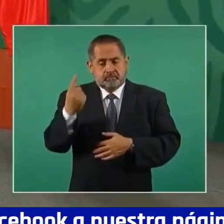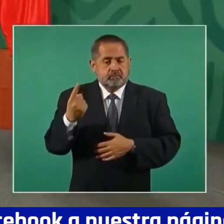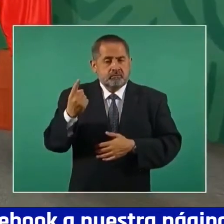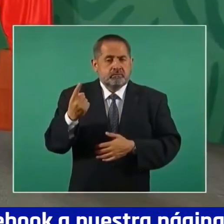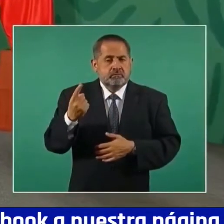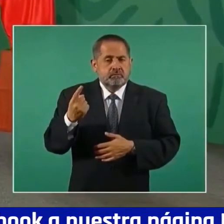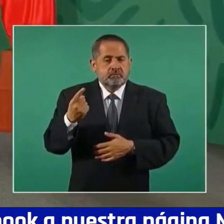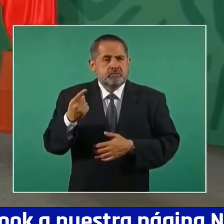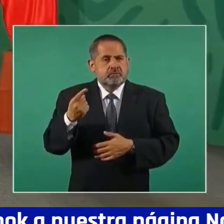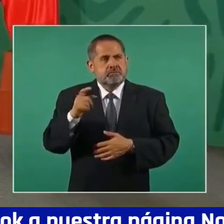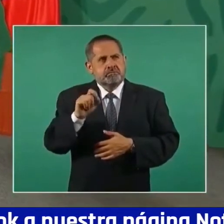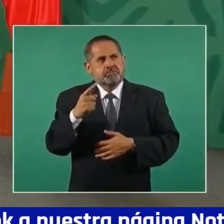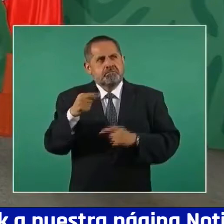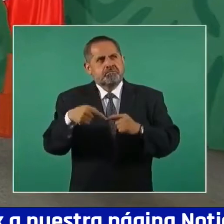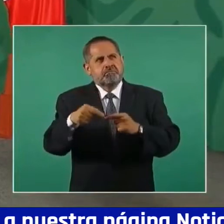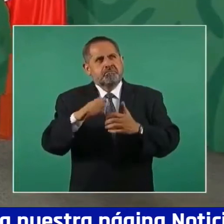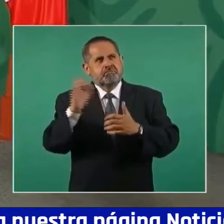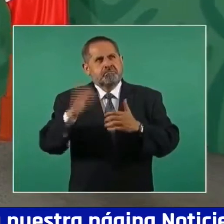a finales de año,